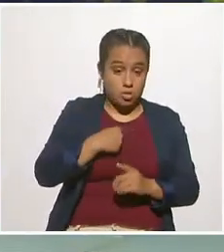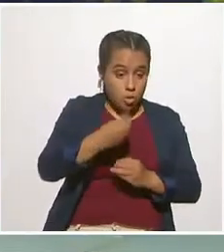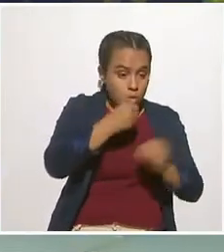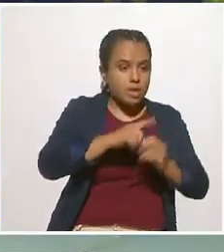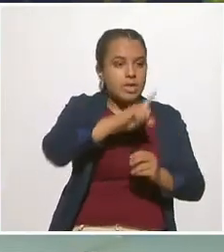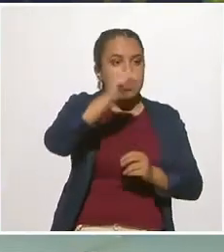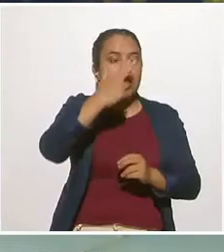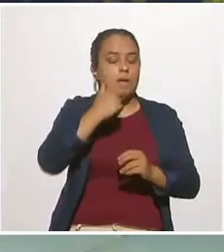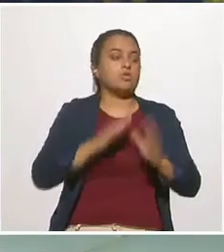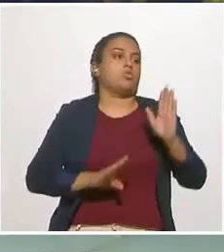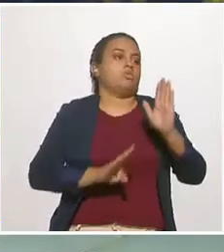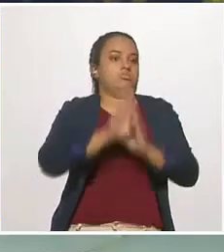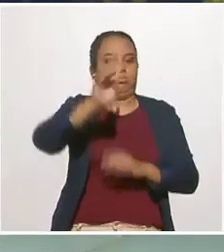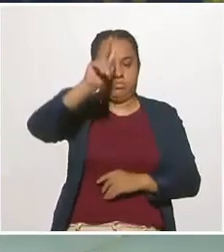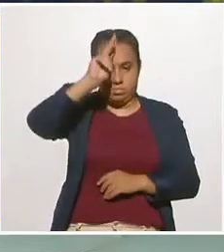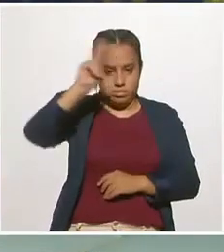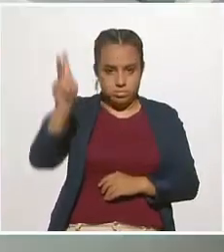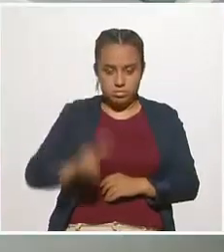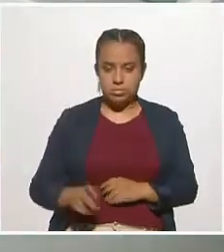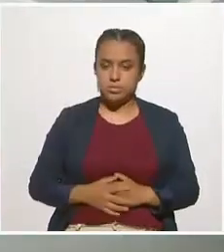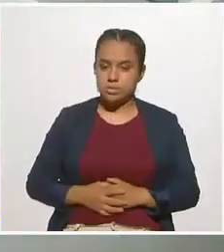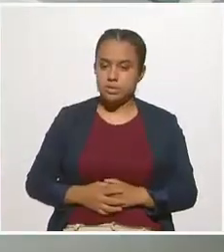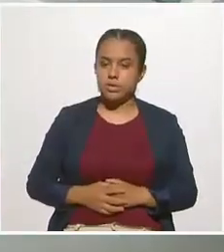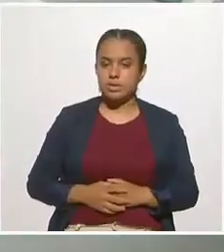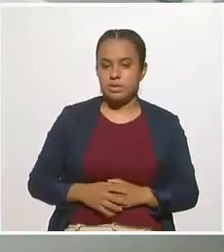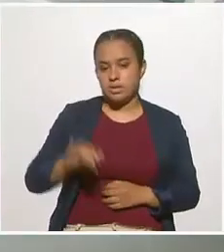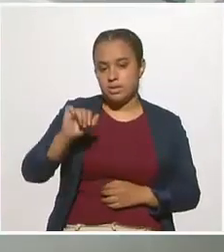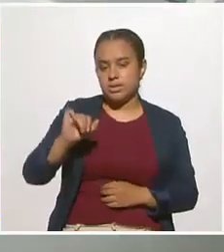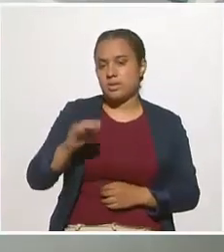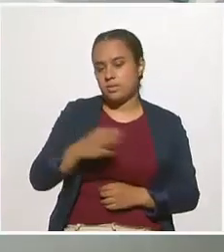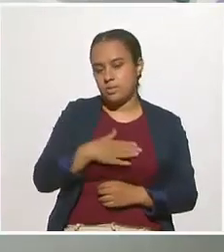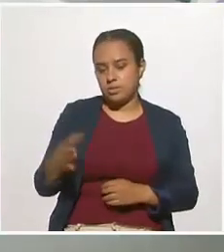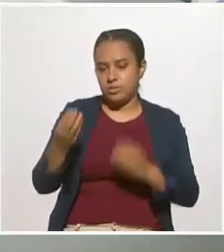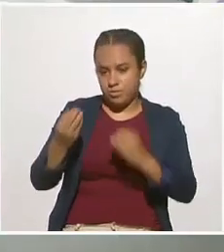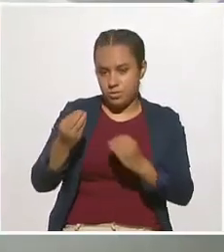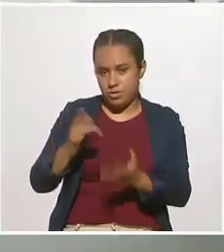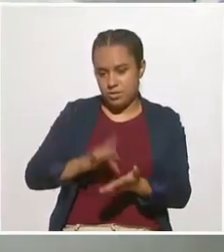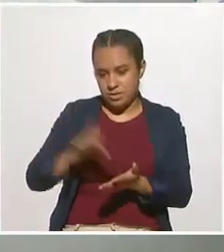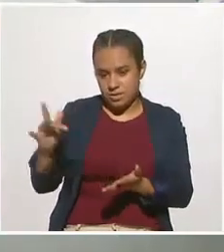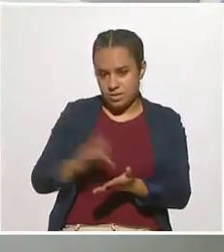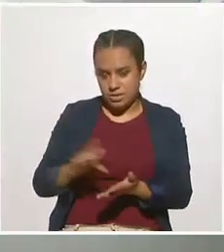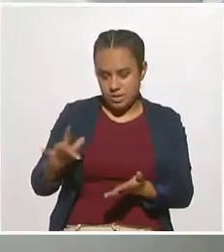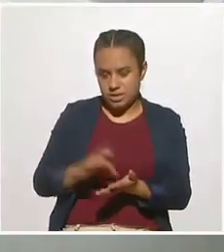cielo. Así es. Bueno, pues muchísimas gracias. Muchas gracias por estar aquí con nosotros presente, Beatriz. Y muchas